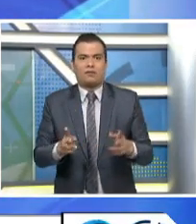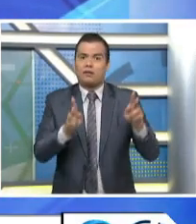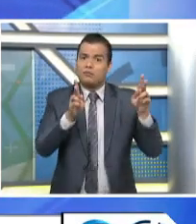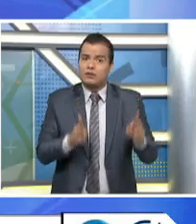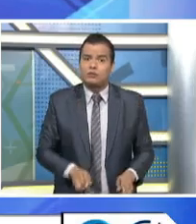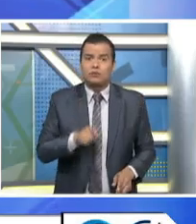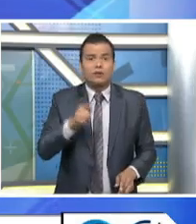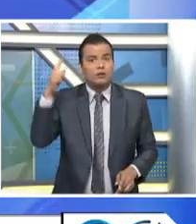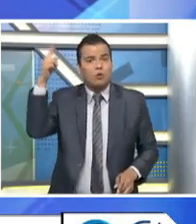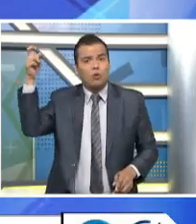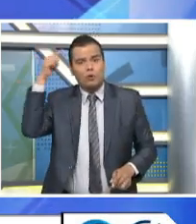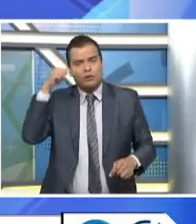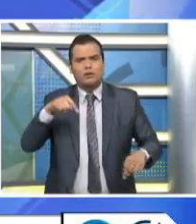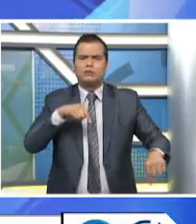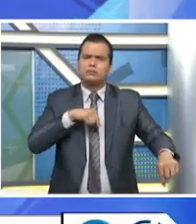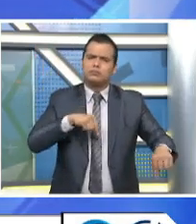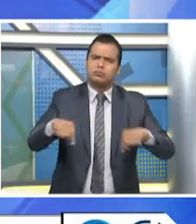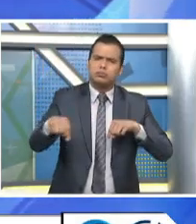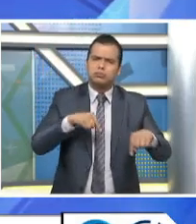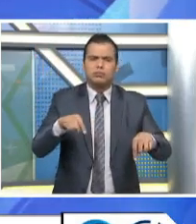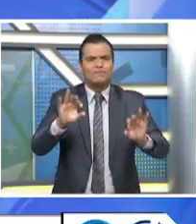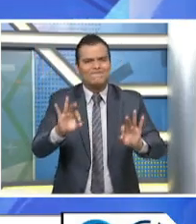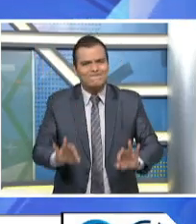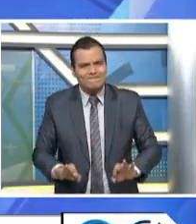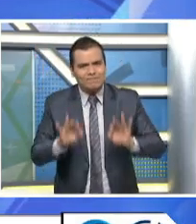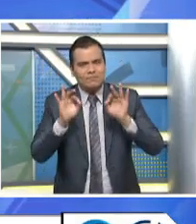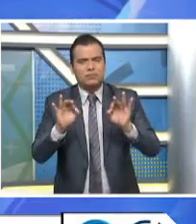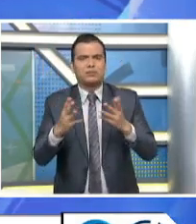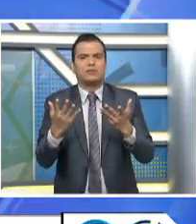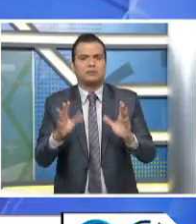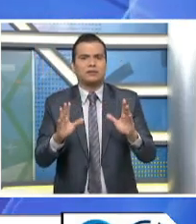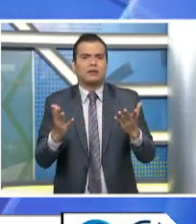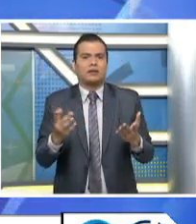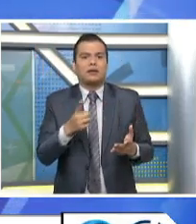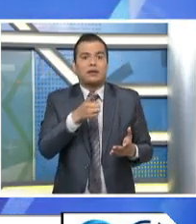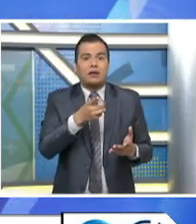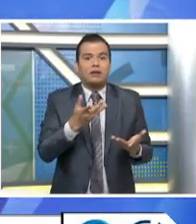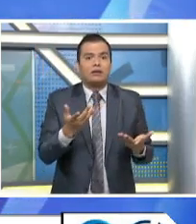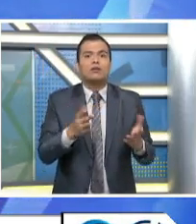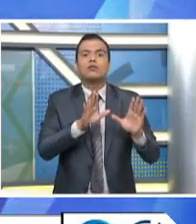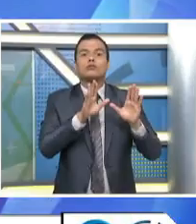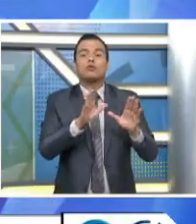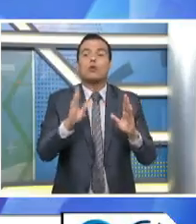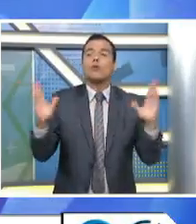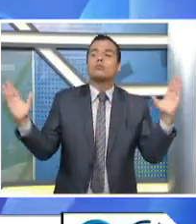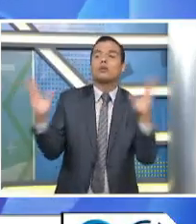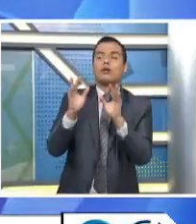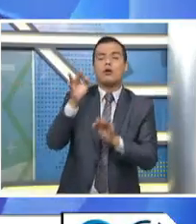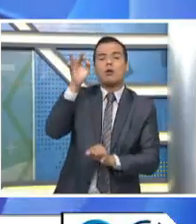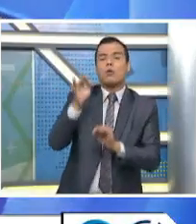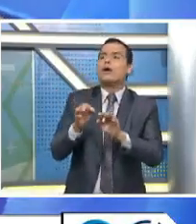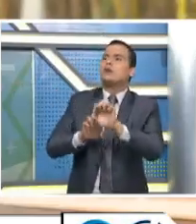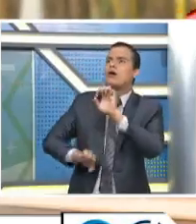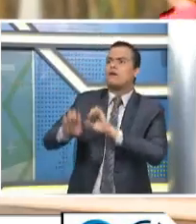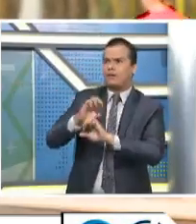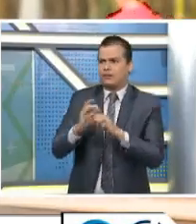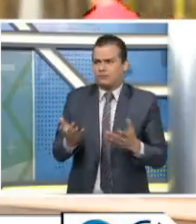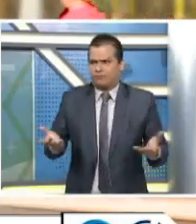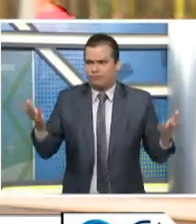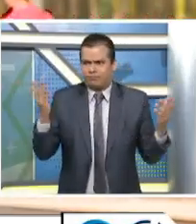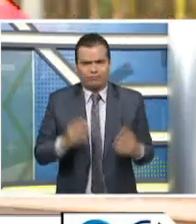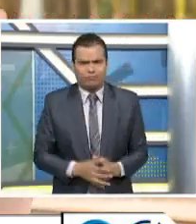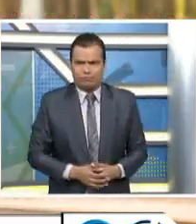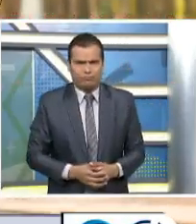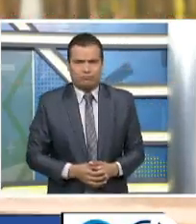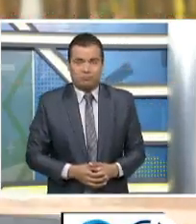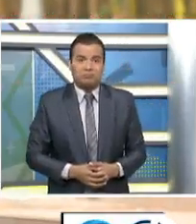llegue a gobernar a Cali, a sacarla adelante y no se dedique a los estrados judiciales a defenderse. Los pronunciamientos